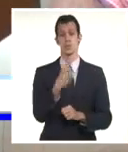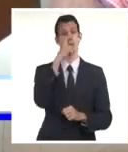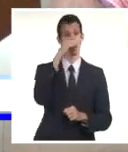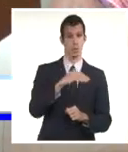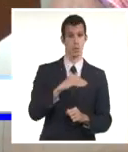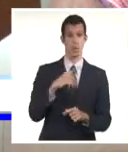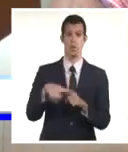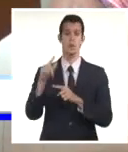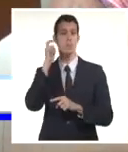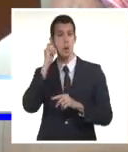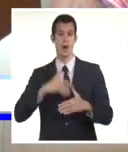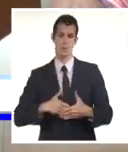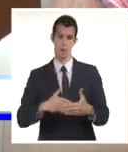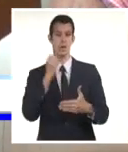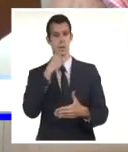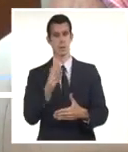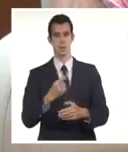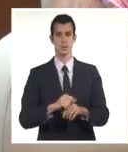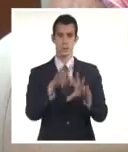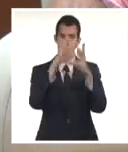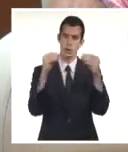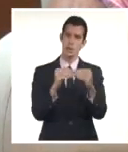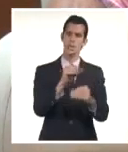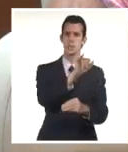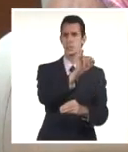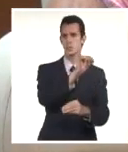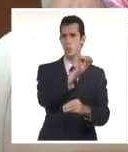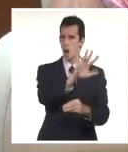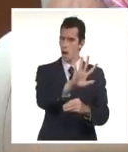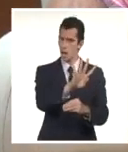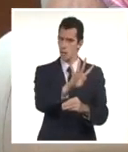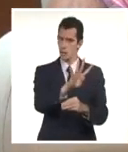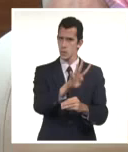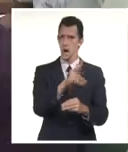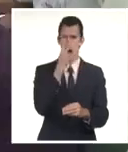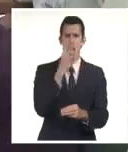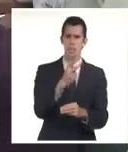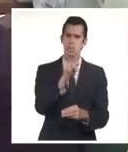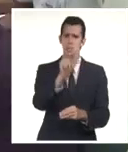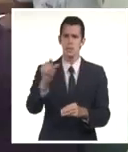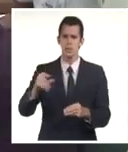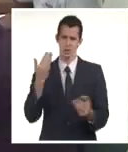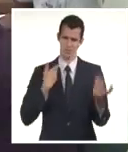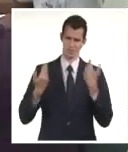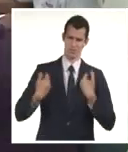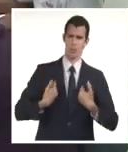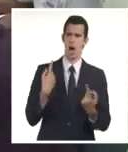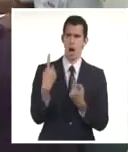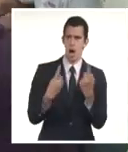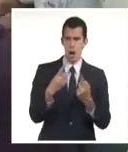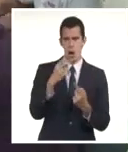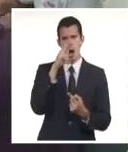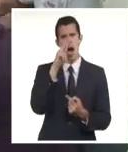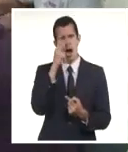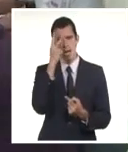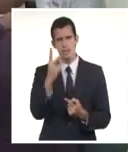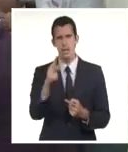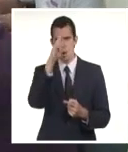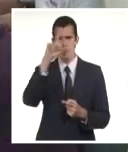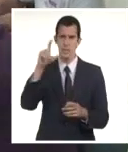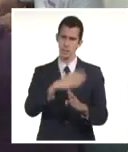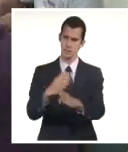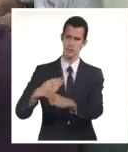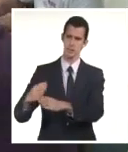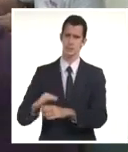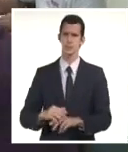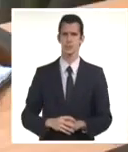se reportan 64 lesionados atendidos en varios hospitales de la capital. De igual forma, trascendió que 18 son